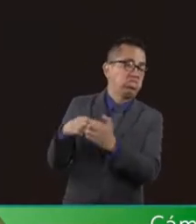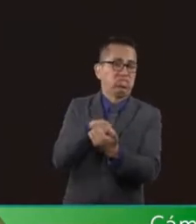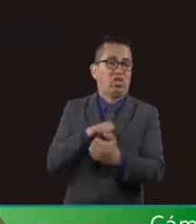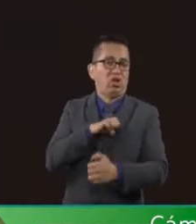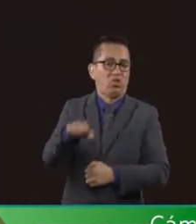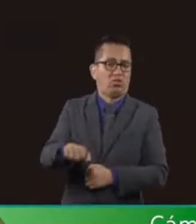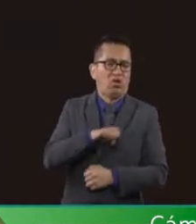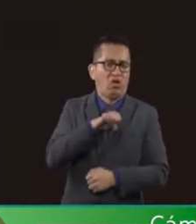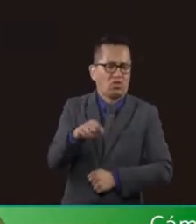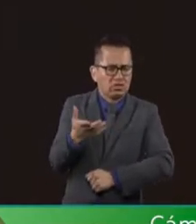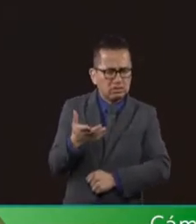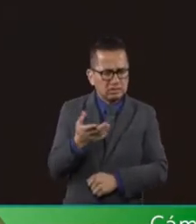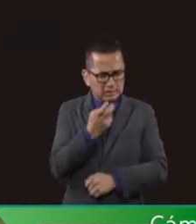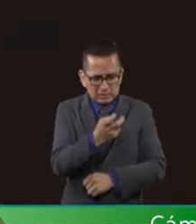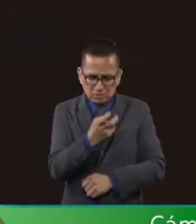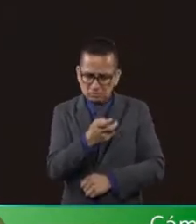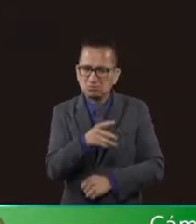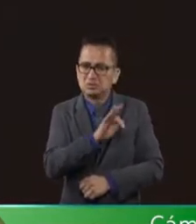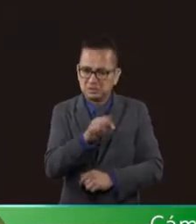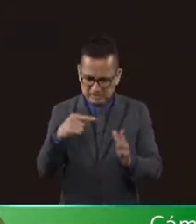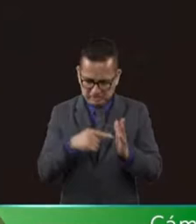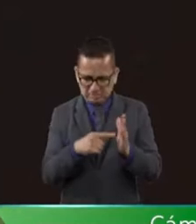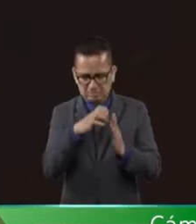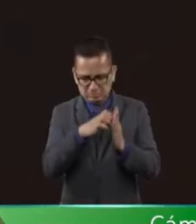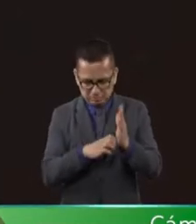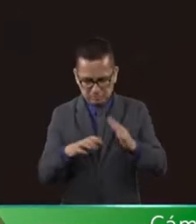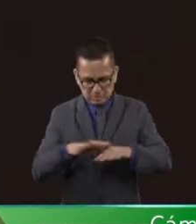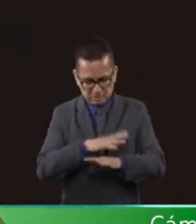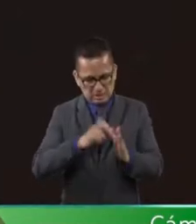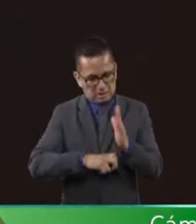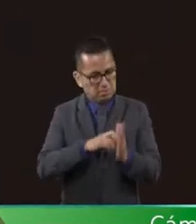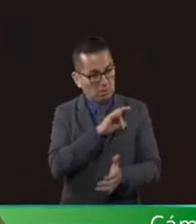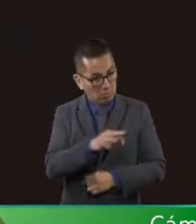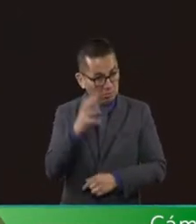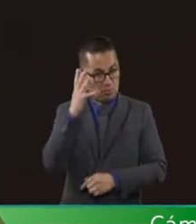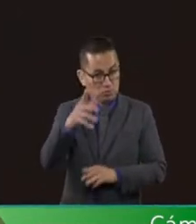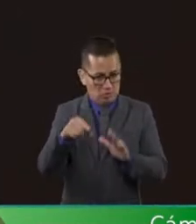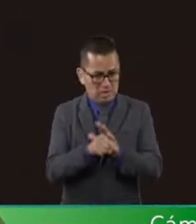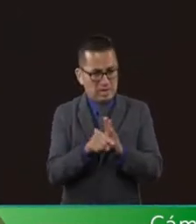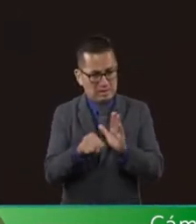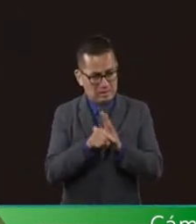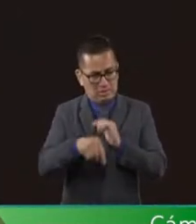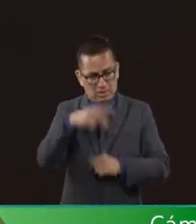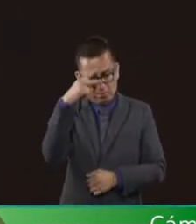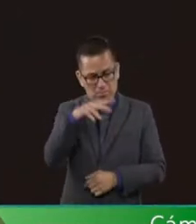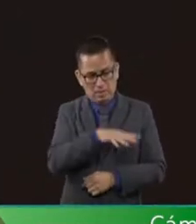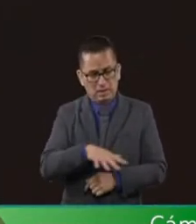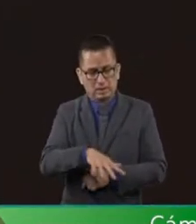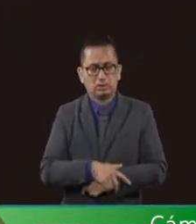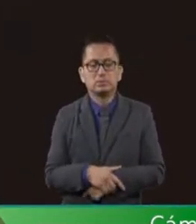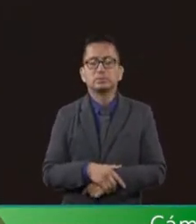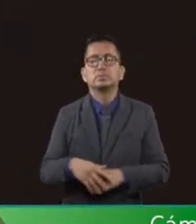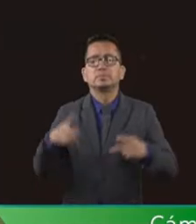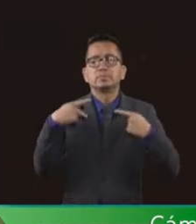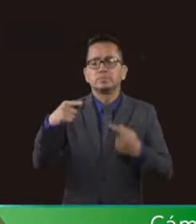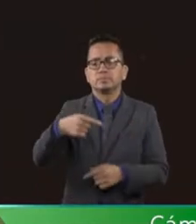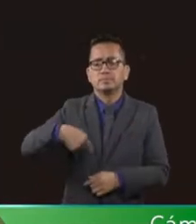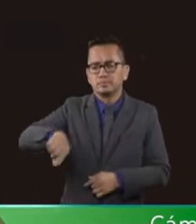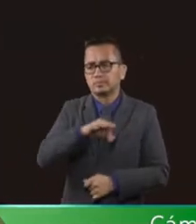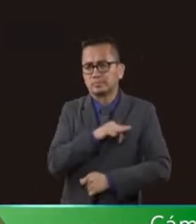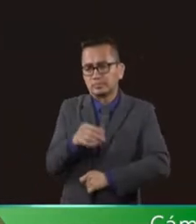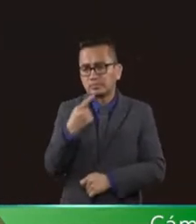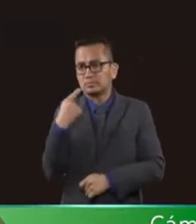cuenta de los alcances que va a tener esta reforma nociva en la sociedad, en nuestro país. Dejaremos sin medios de impugnación para